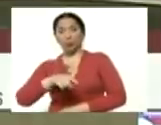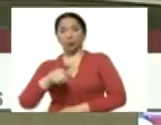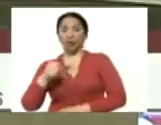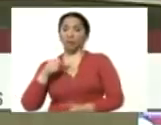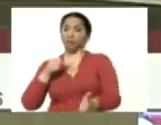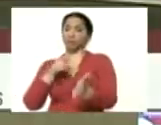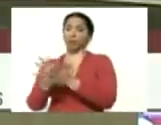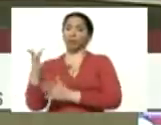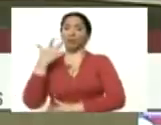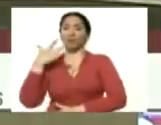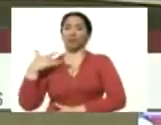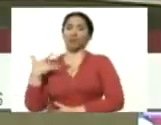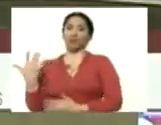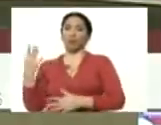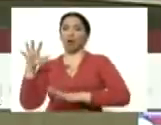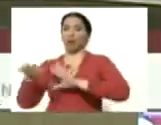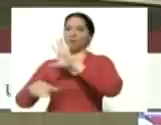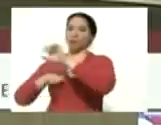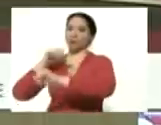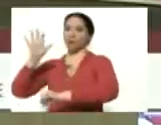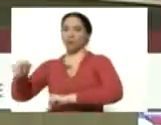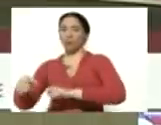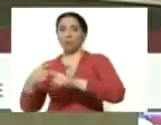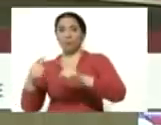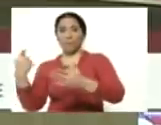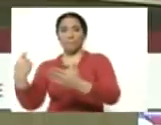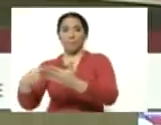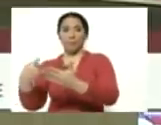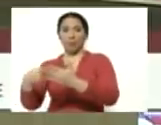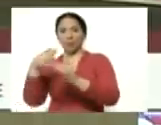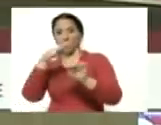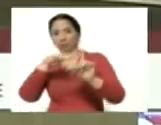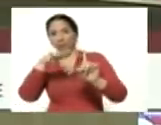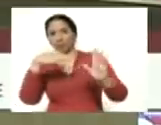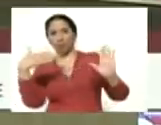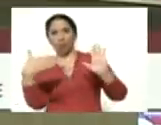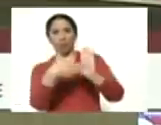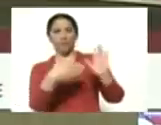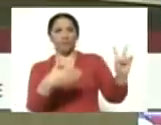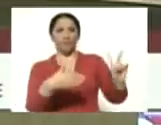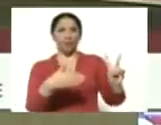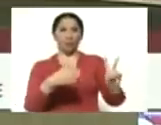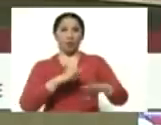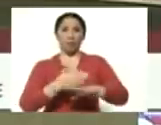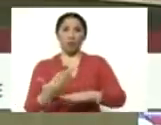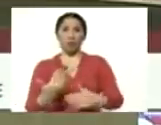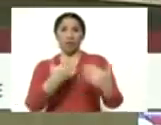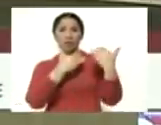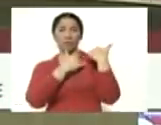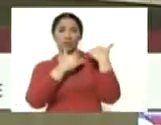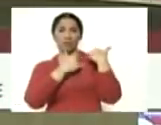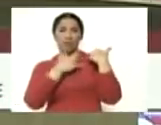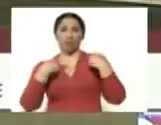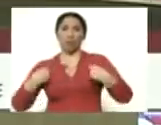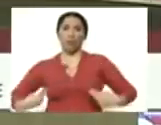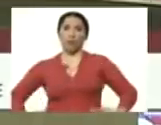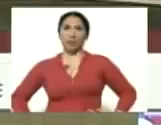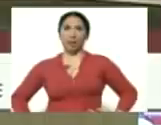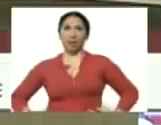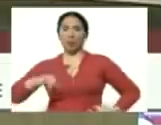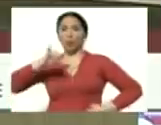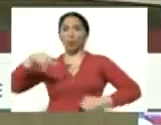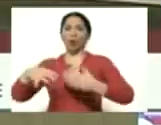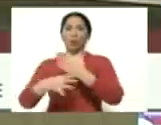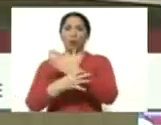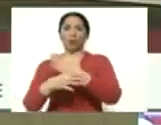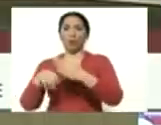de lujo y para financiar conspiraciones contra Venezuela. Porque el representante humanitario de Guaidó en